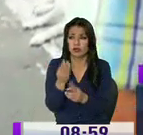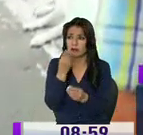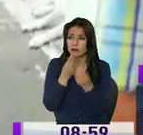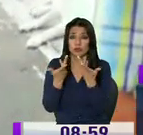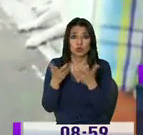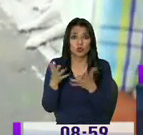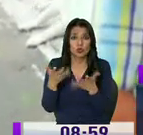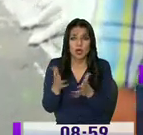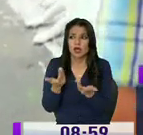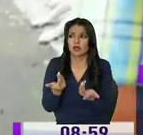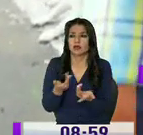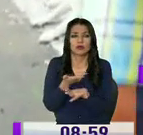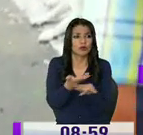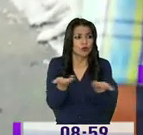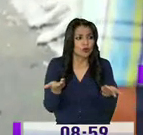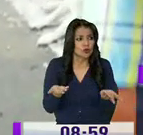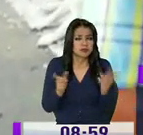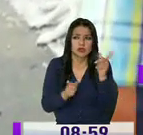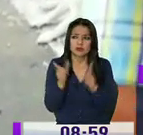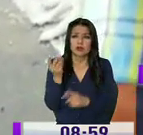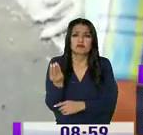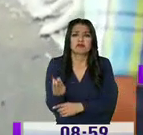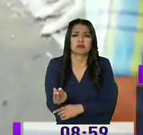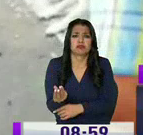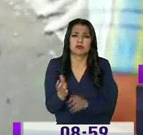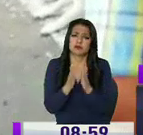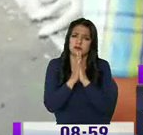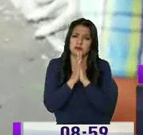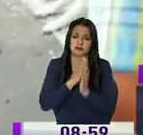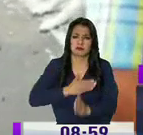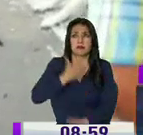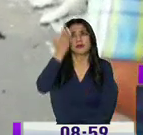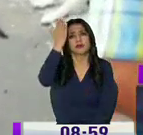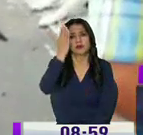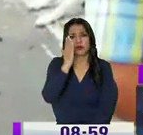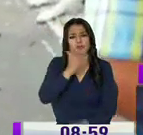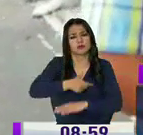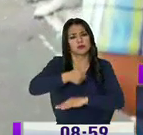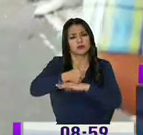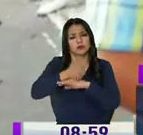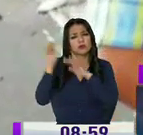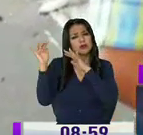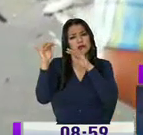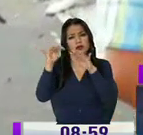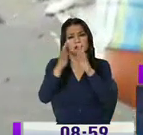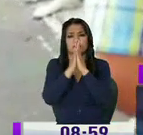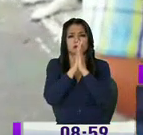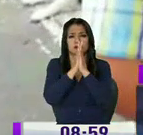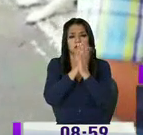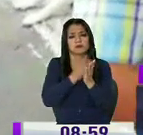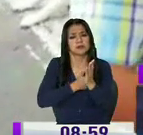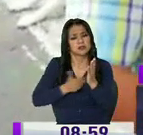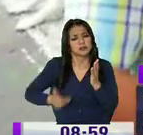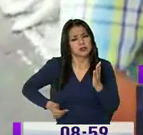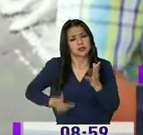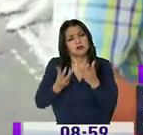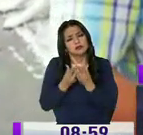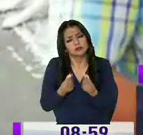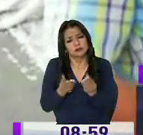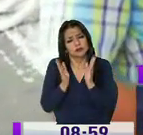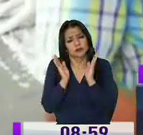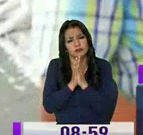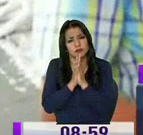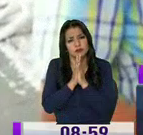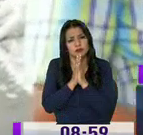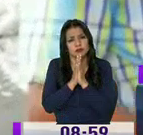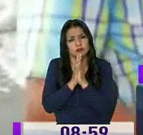Y obviamente pedimos una vez más a Dios que las autoridades y el señor presidente de la República, más que nada,